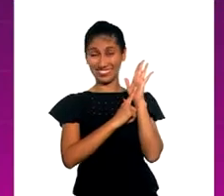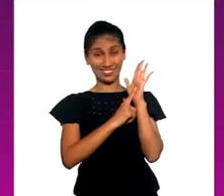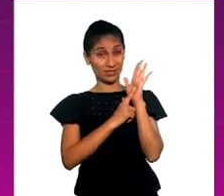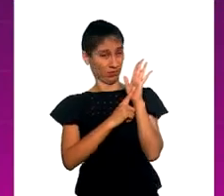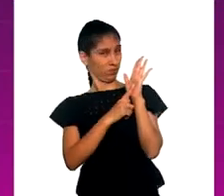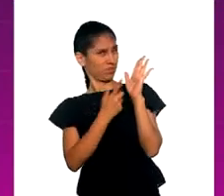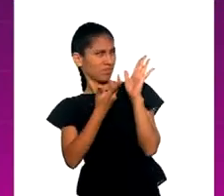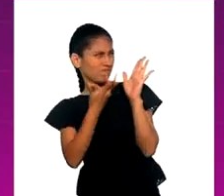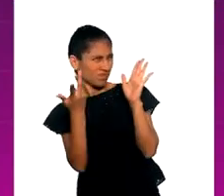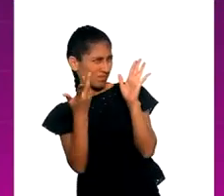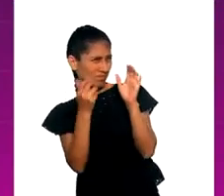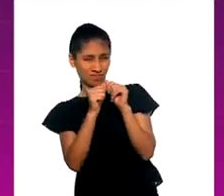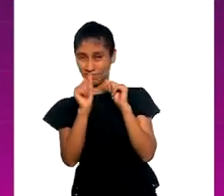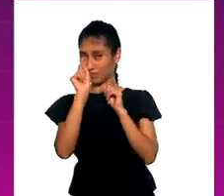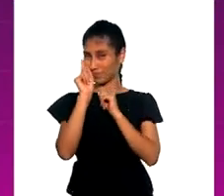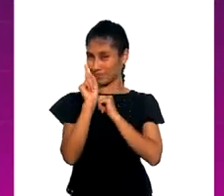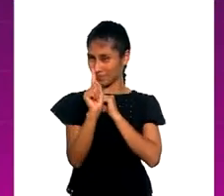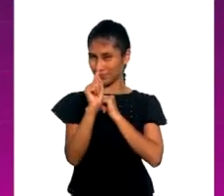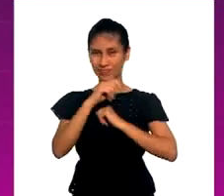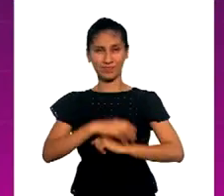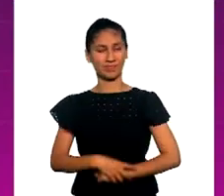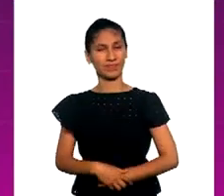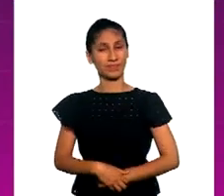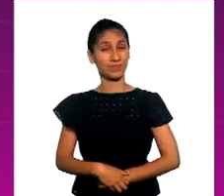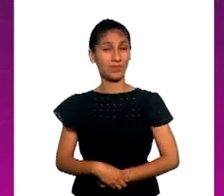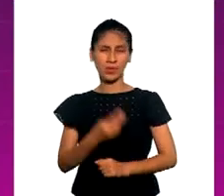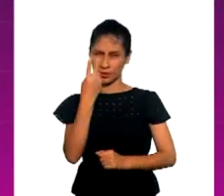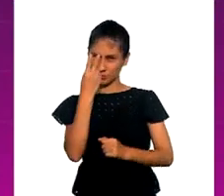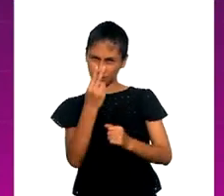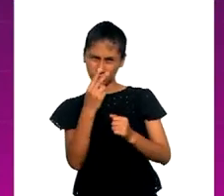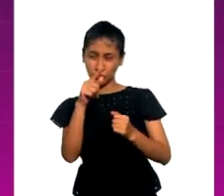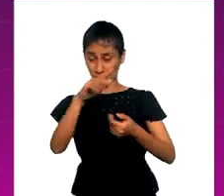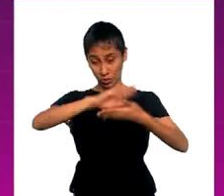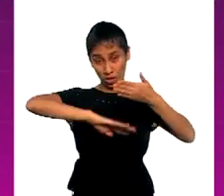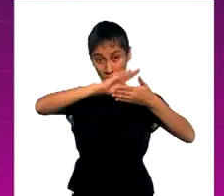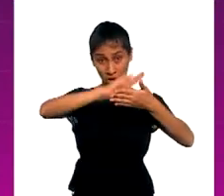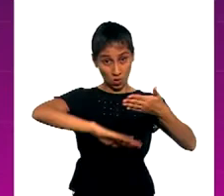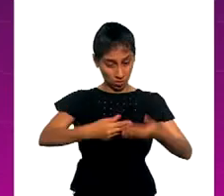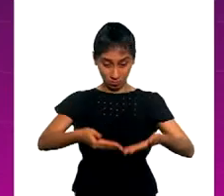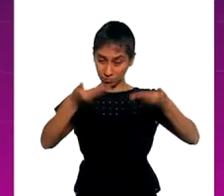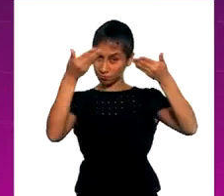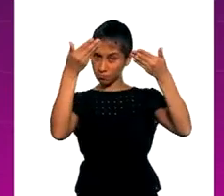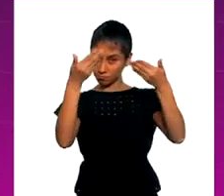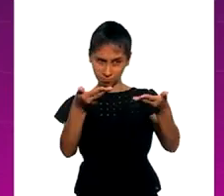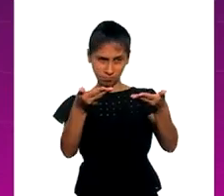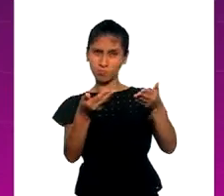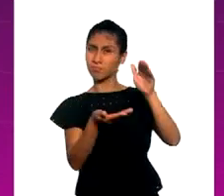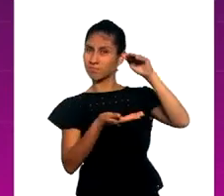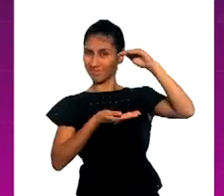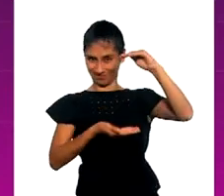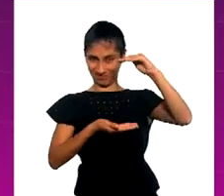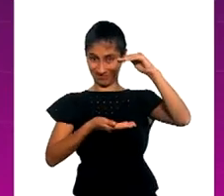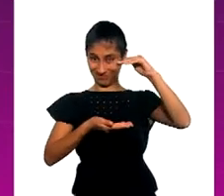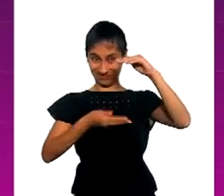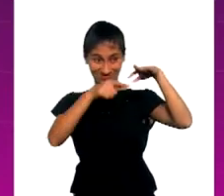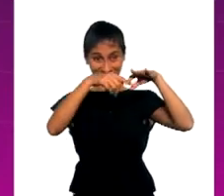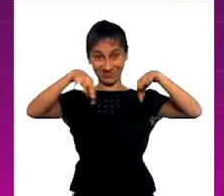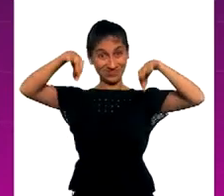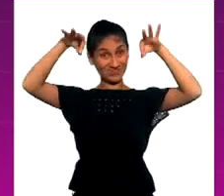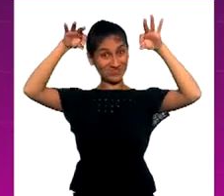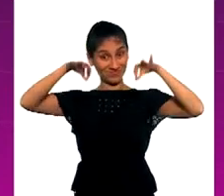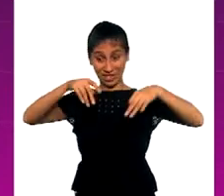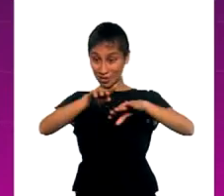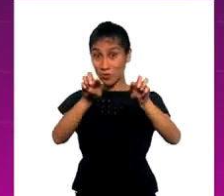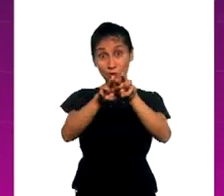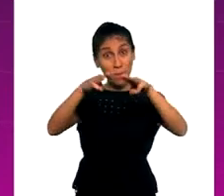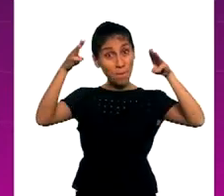instrucción 1 coloca la hoja de papel en forma vertical sobre la